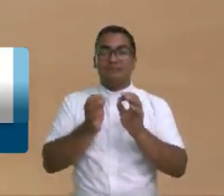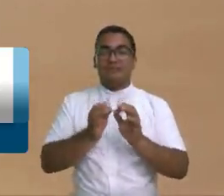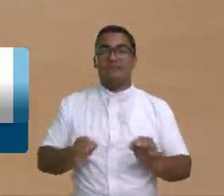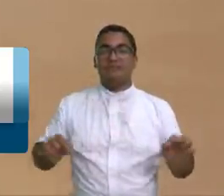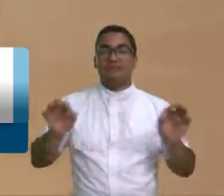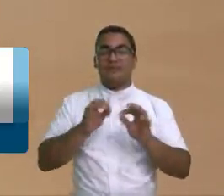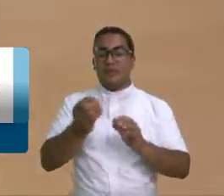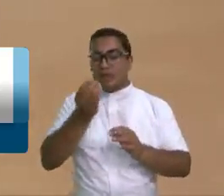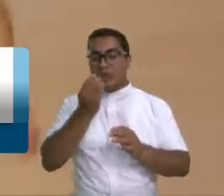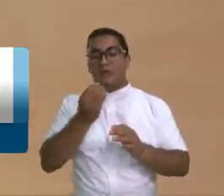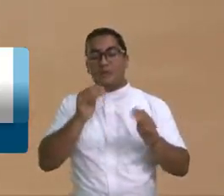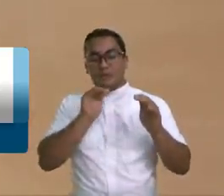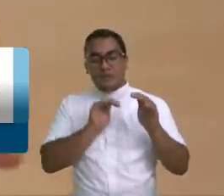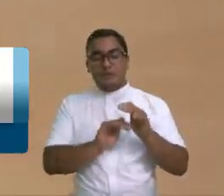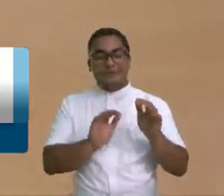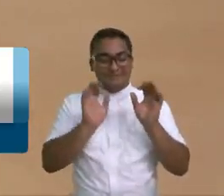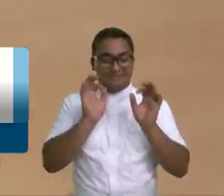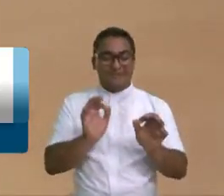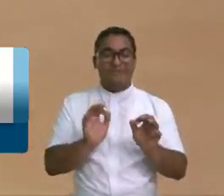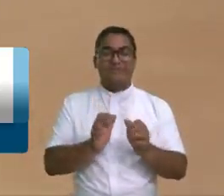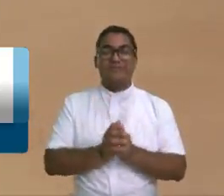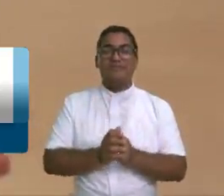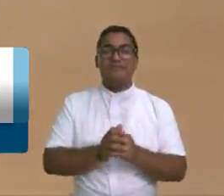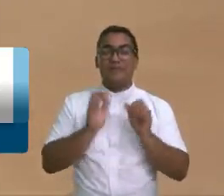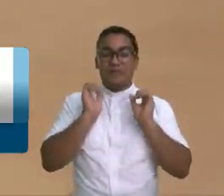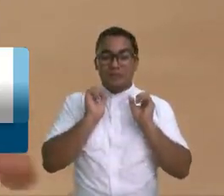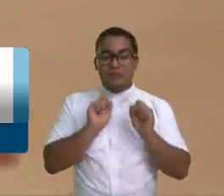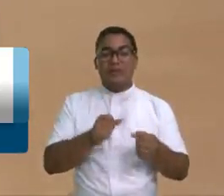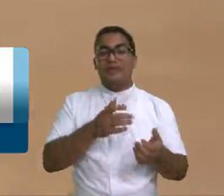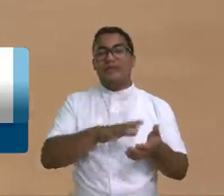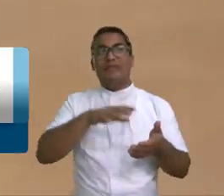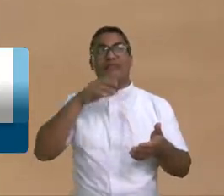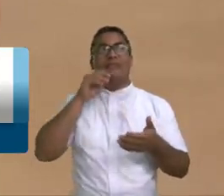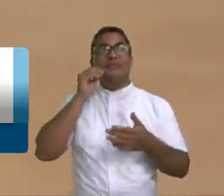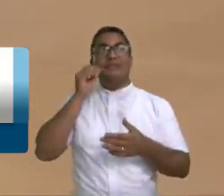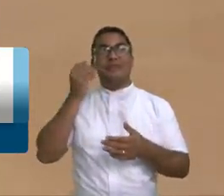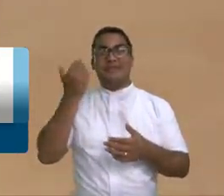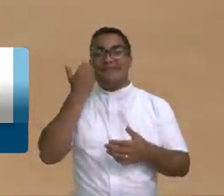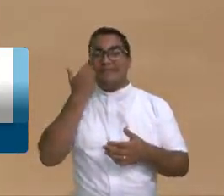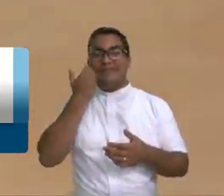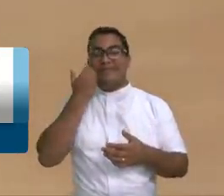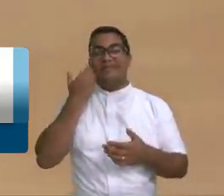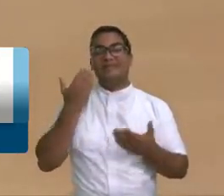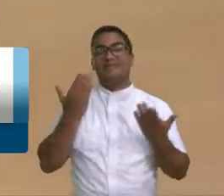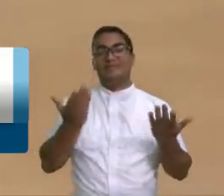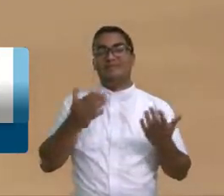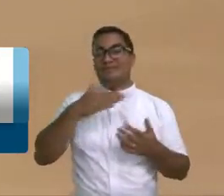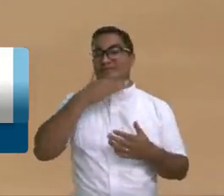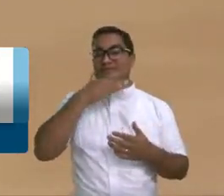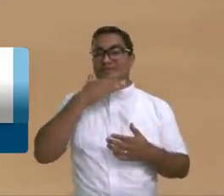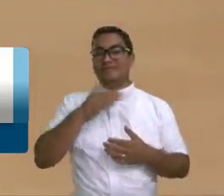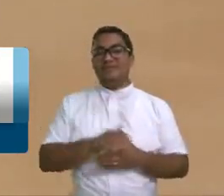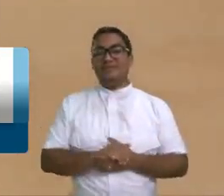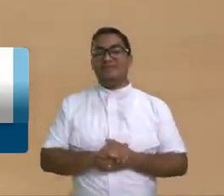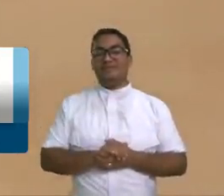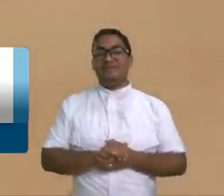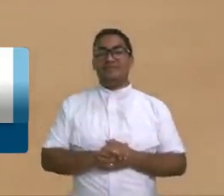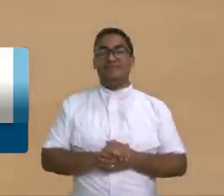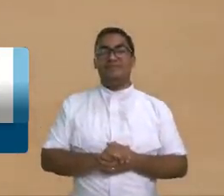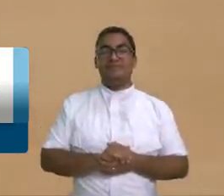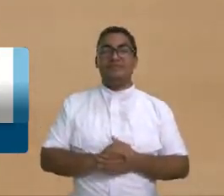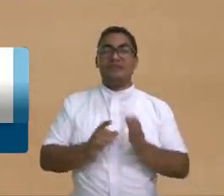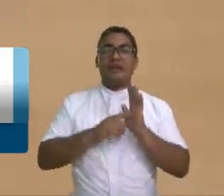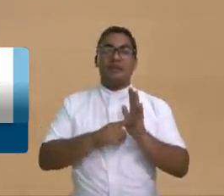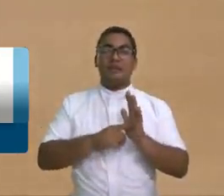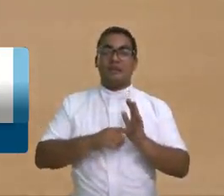bien los alimentos porque también pueden ser medios, ¿verdad? Transmisores de infecciones de este tipo. ¿Qué tan efectivos son los